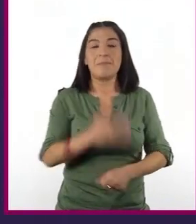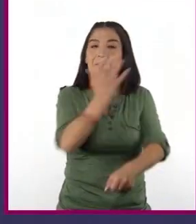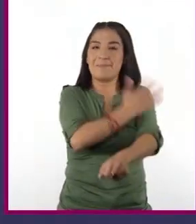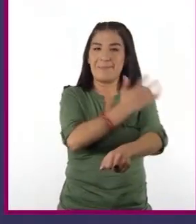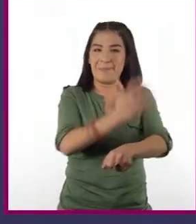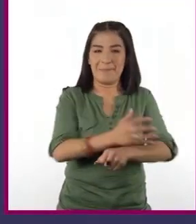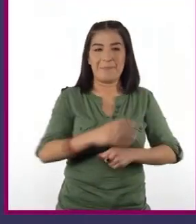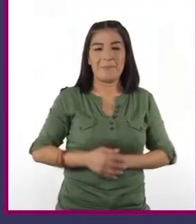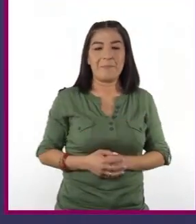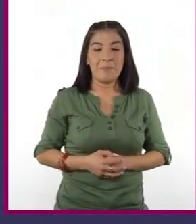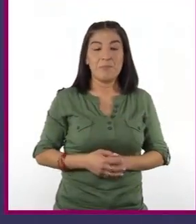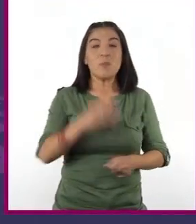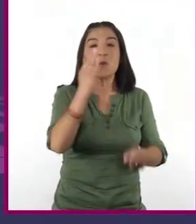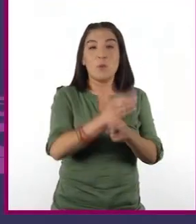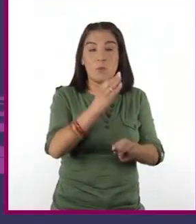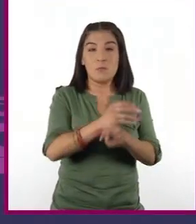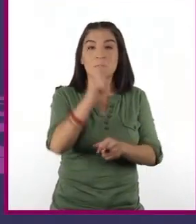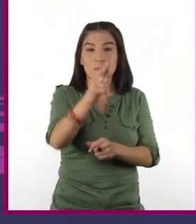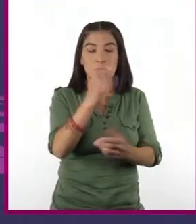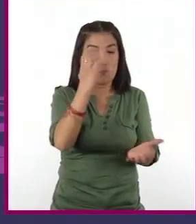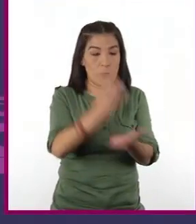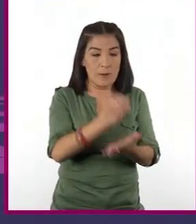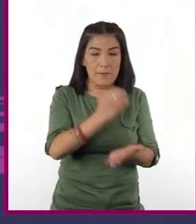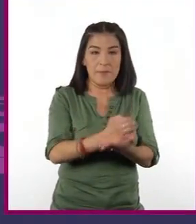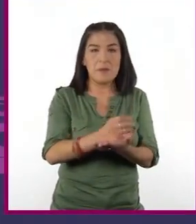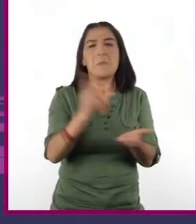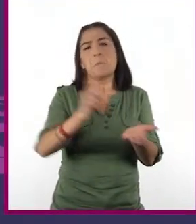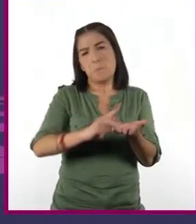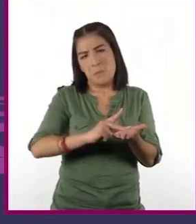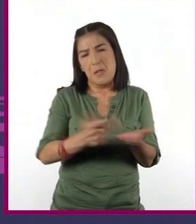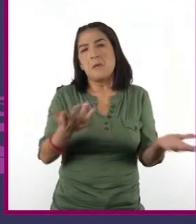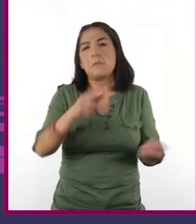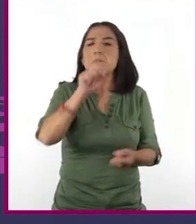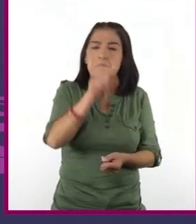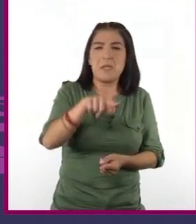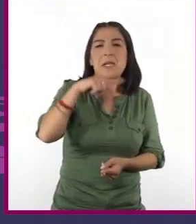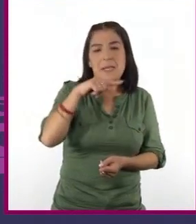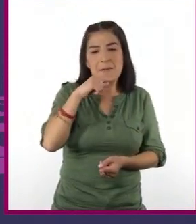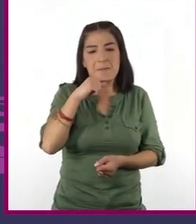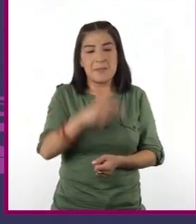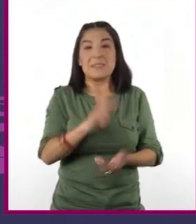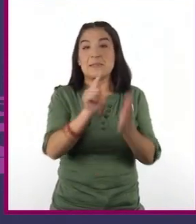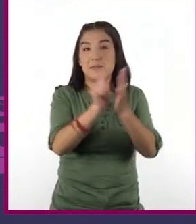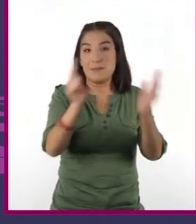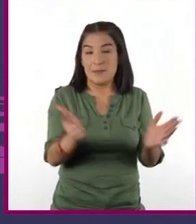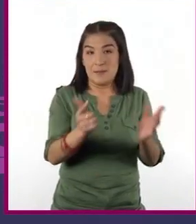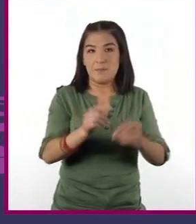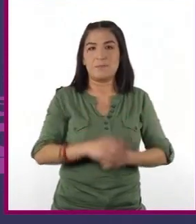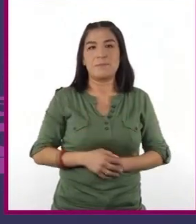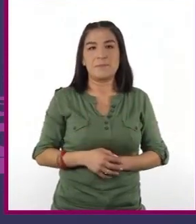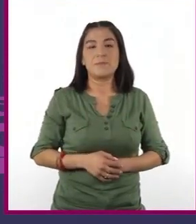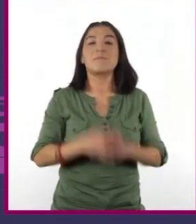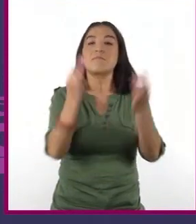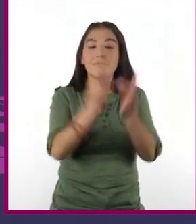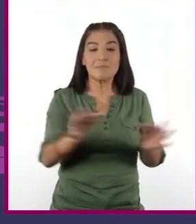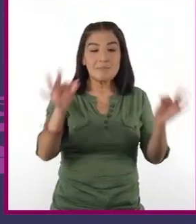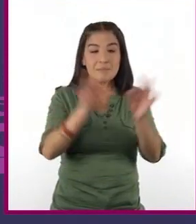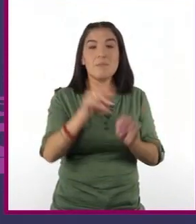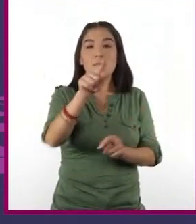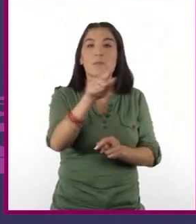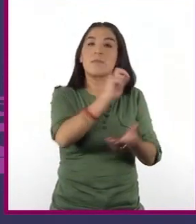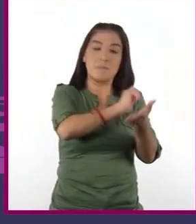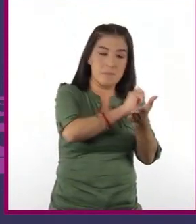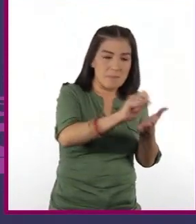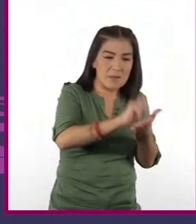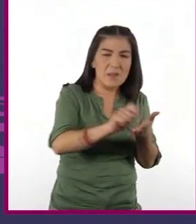Acompáñenme. Tengan a la mano su cuaderno, un bolígrafo o lápiz, su libro de texto. Es importante que tomen